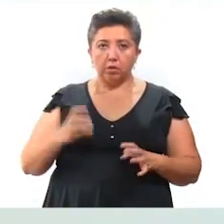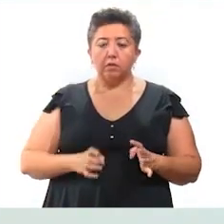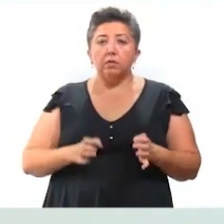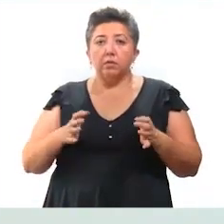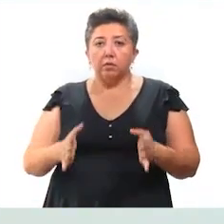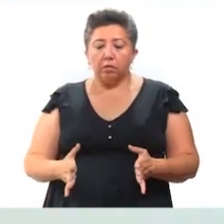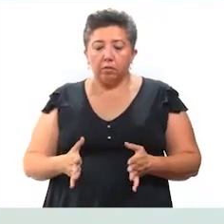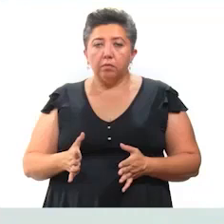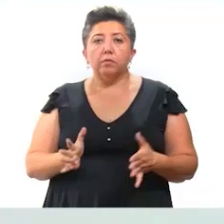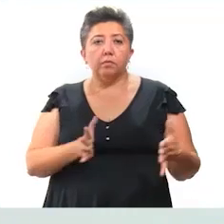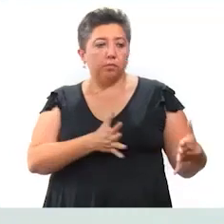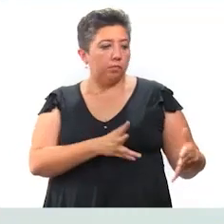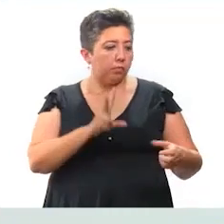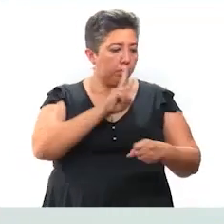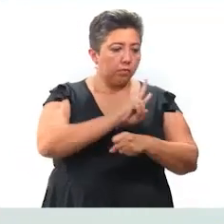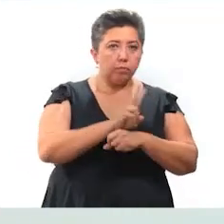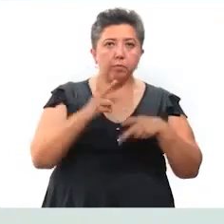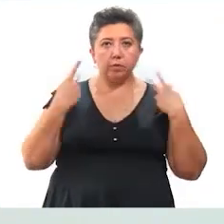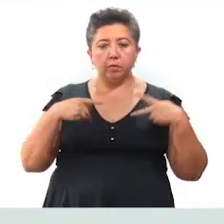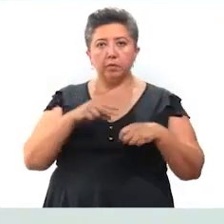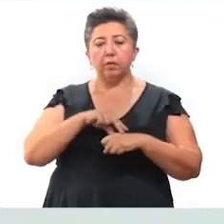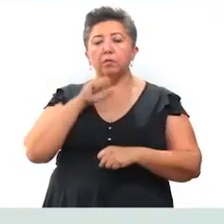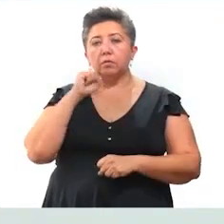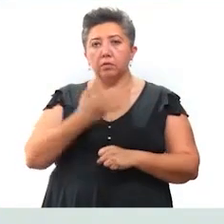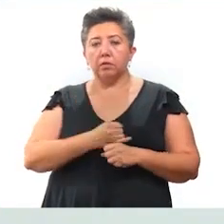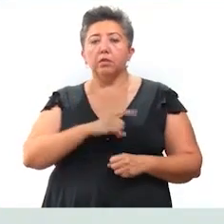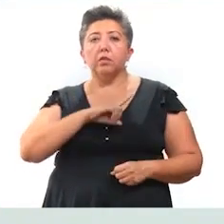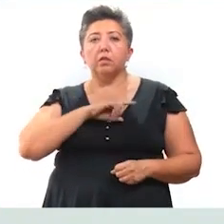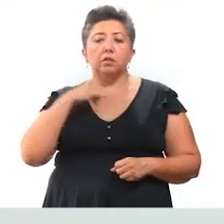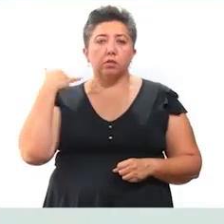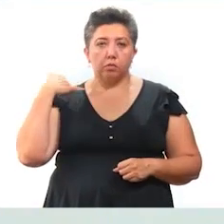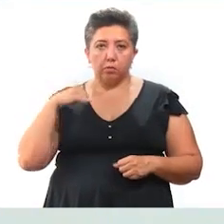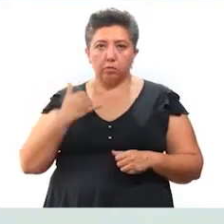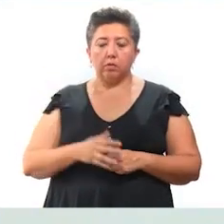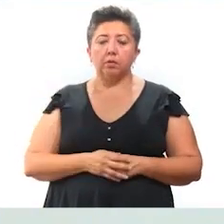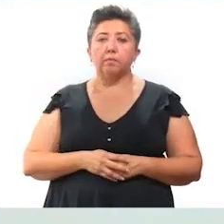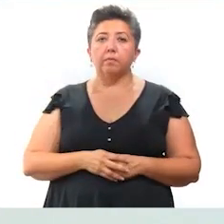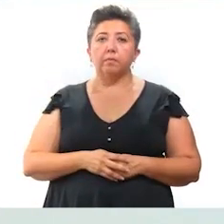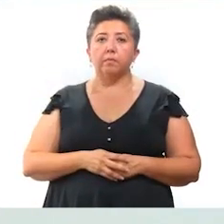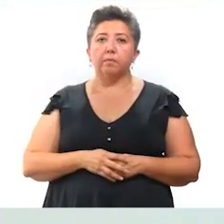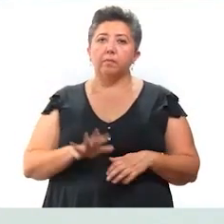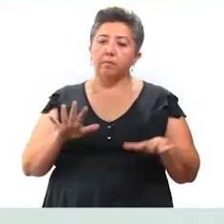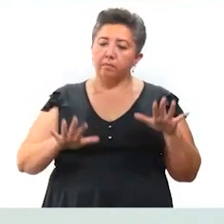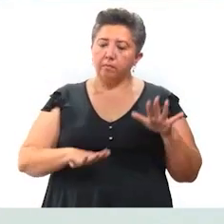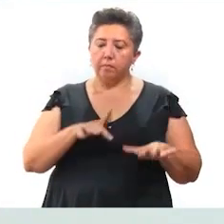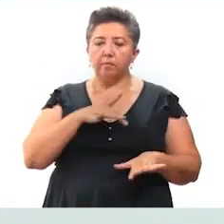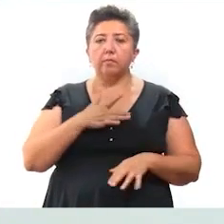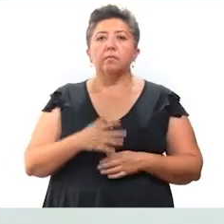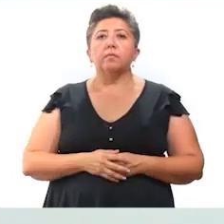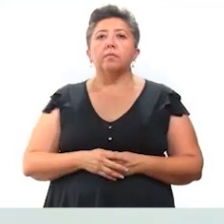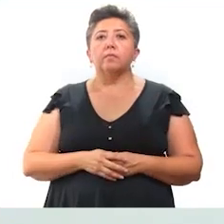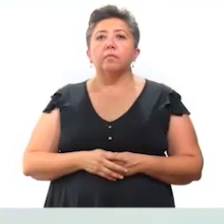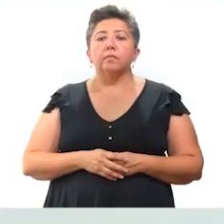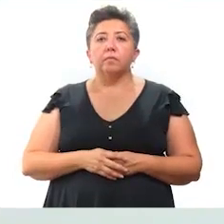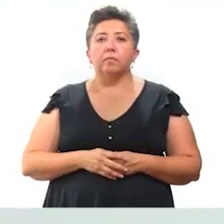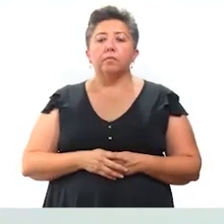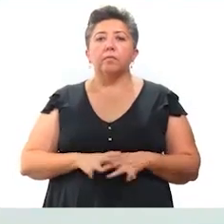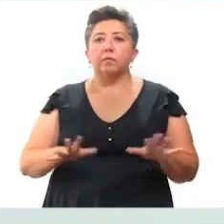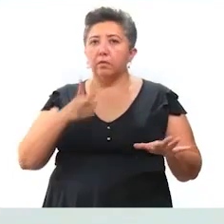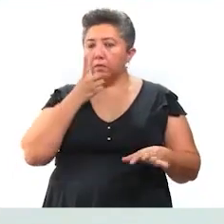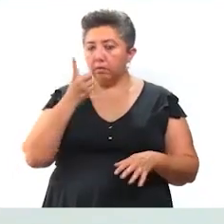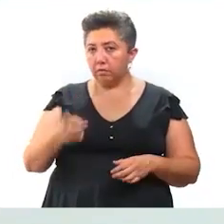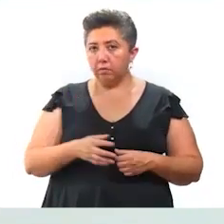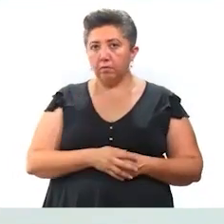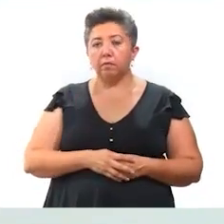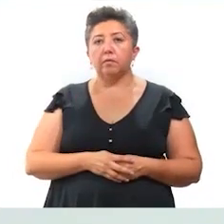están estables, aislados, monitoreados por personal médico de la Secretaría de Salud de Yucatán. Presentan síntomas leves. Como